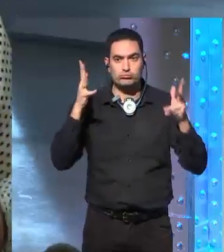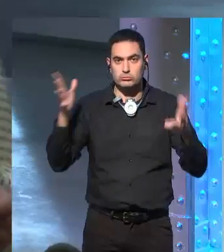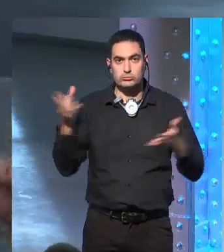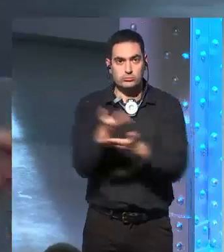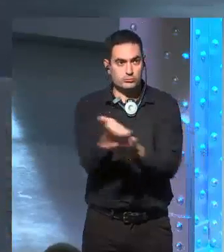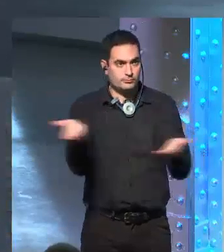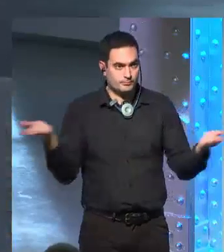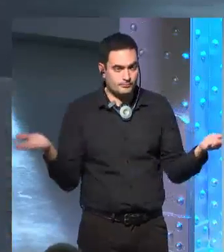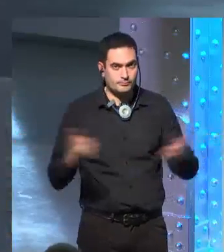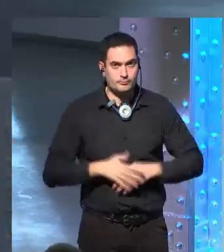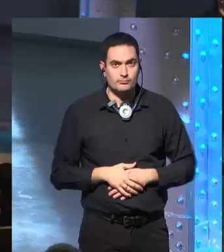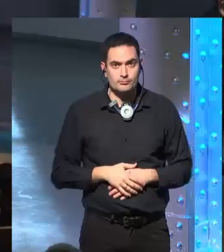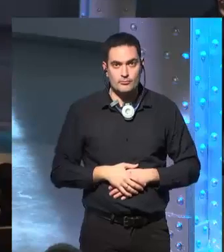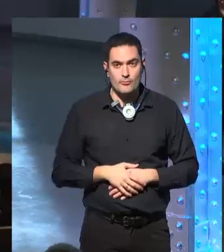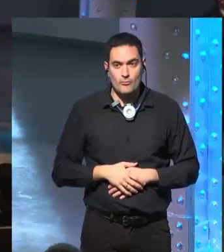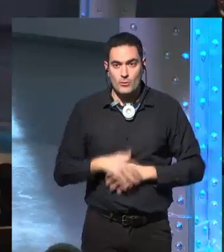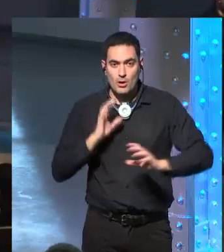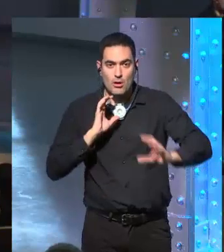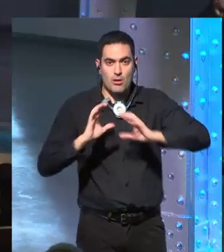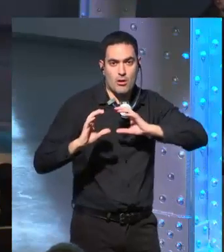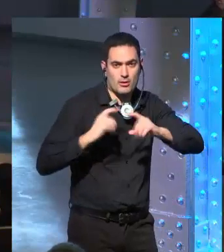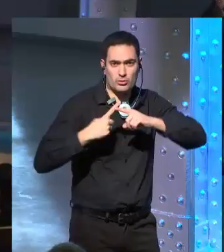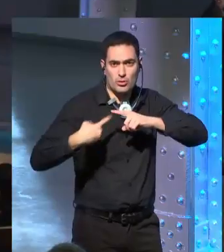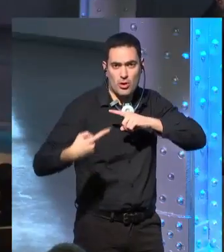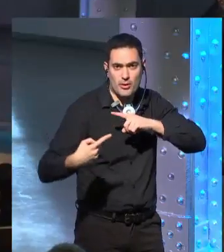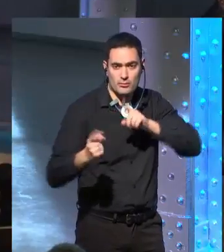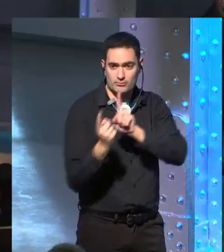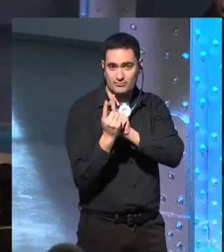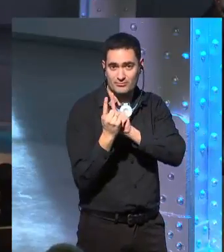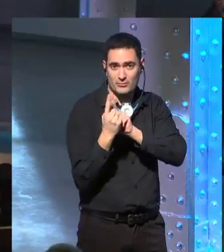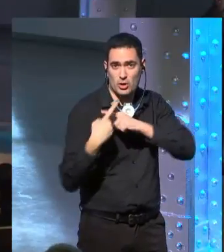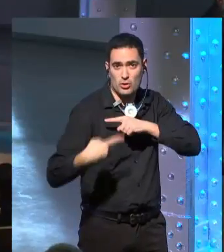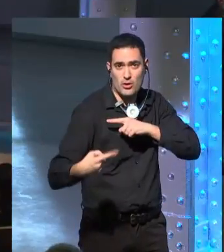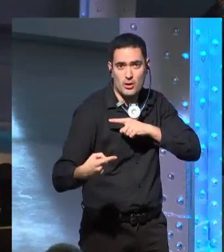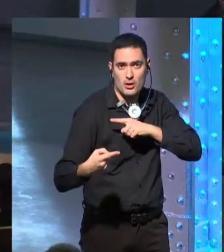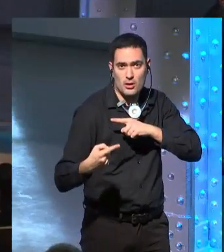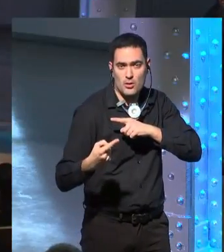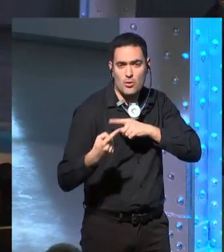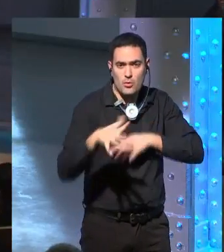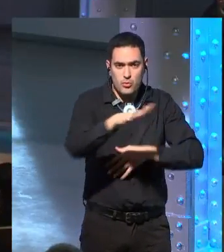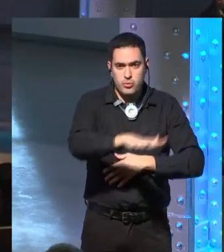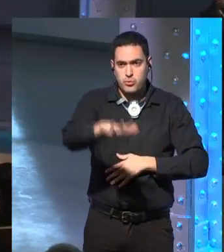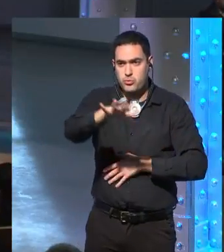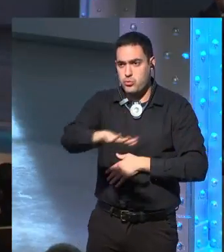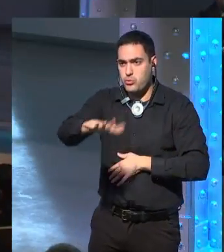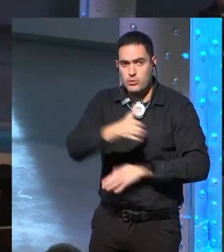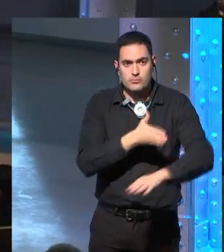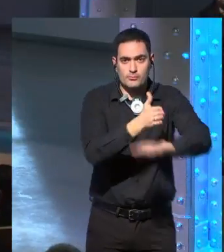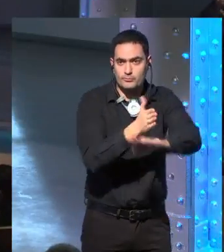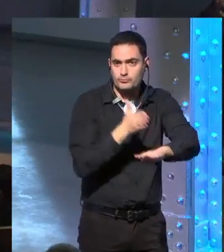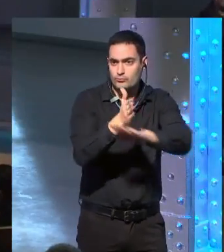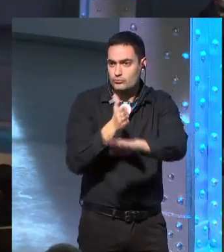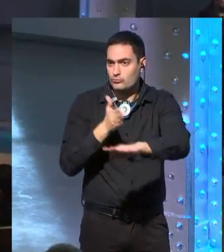a nadie. Tener este tipo de conversación a diario, y hemos ido a tantos lugares,